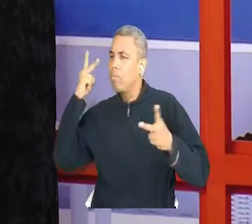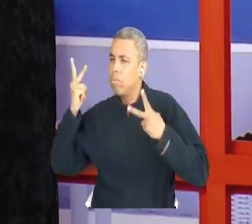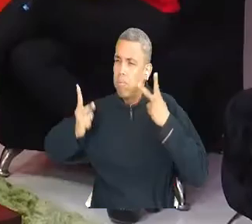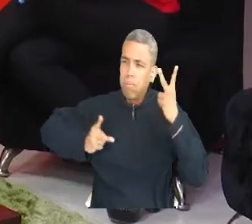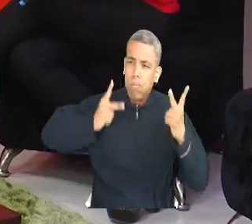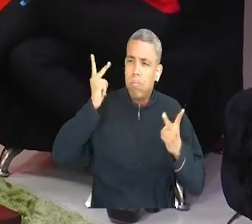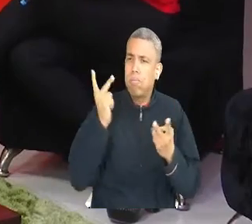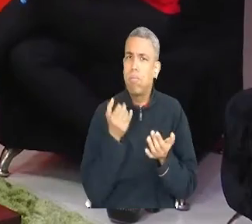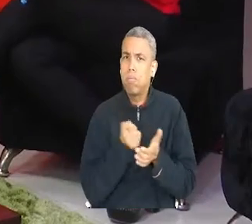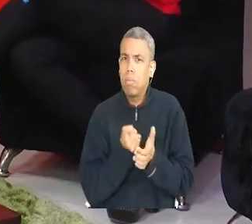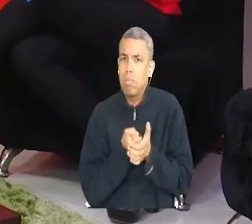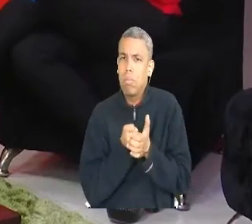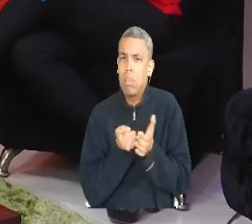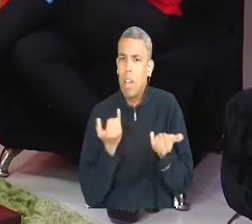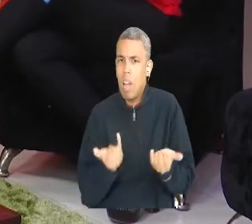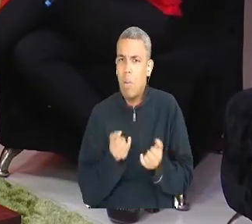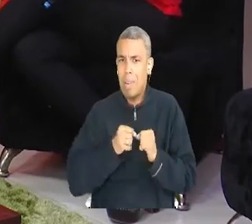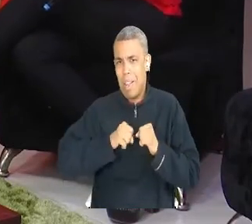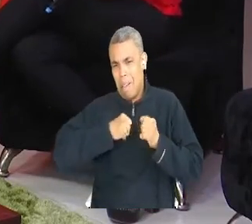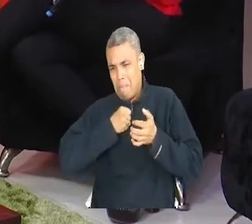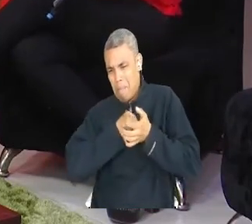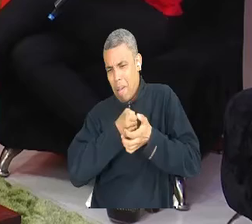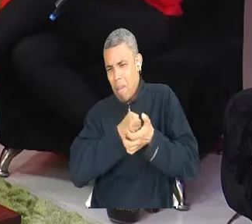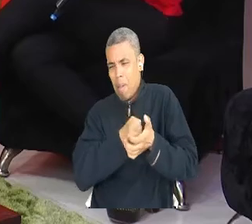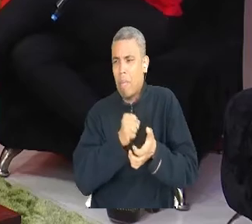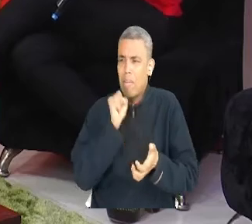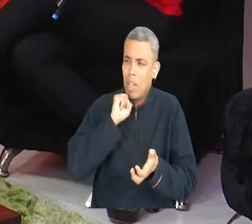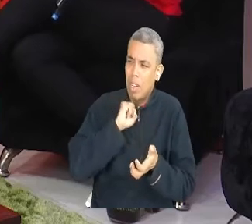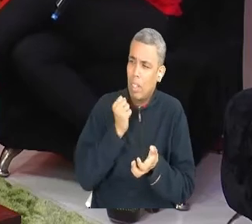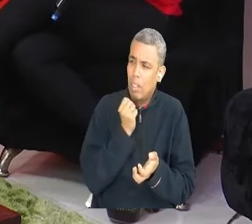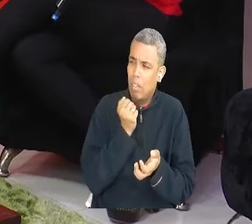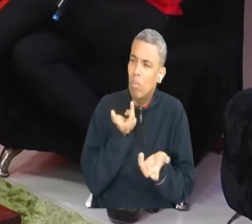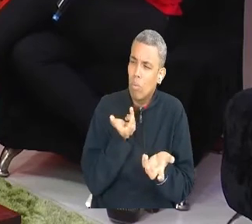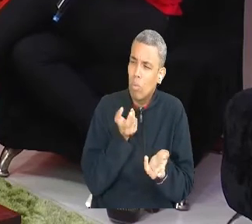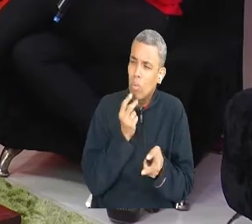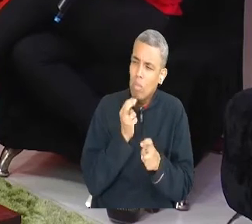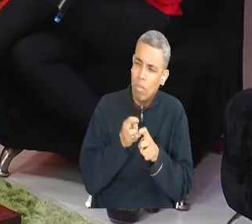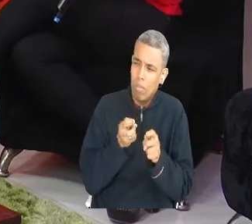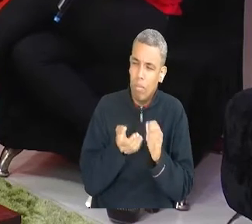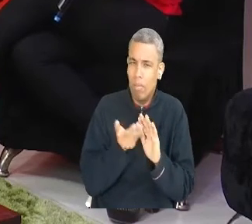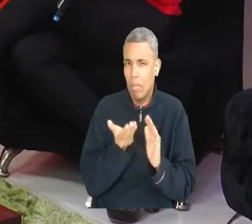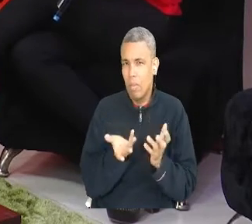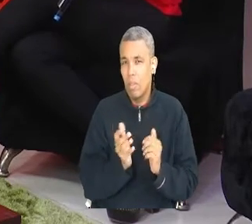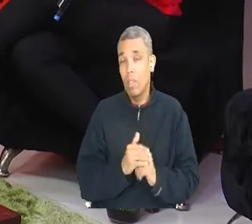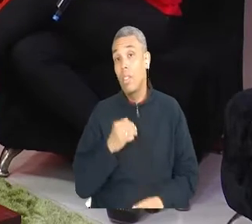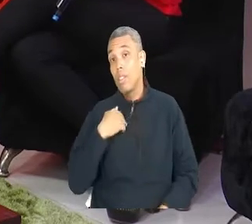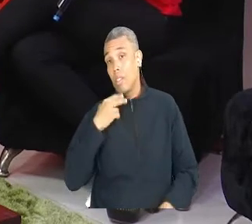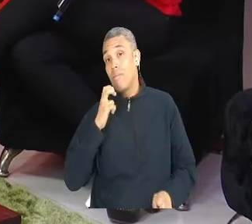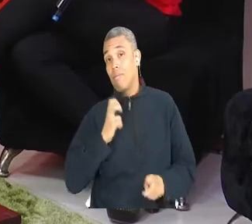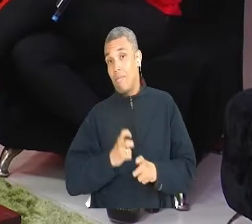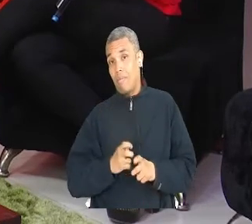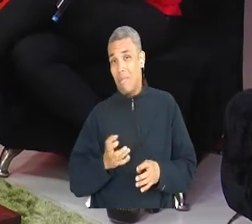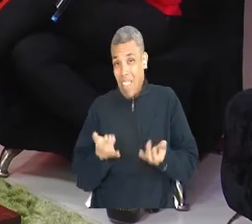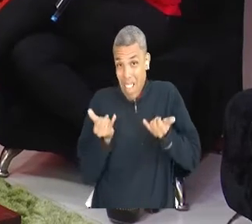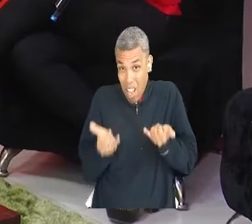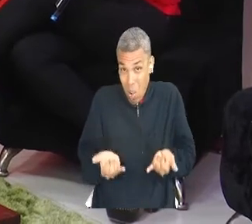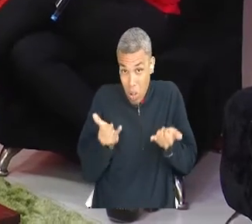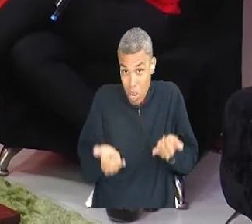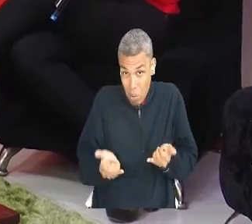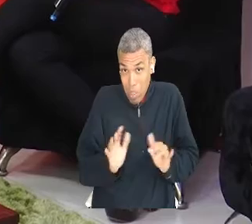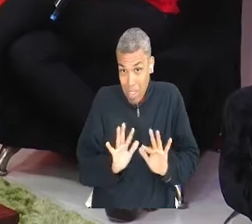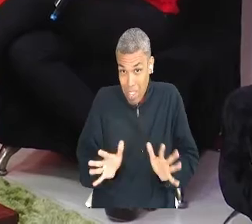grandísimo grande porque barrancabermeja como hablamos no es una ciudad destino no es un destino turístico en estos momentos